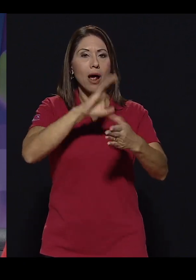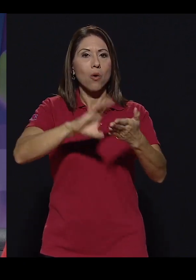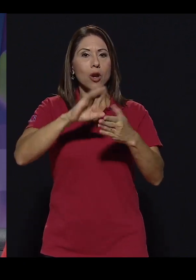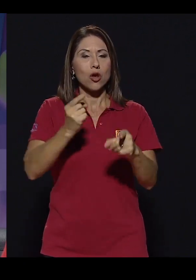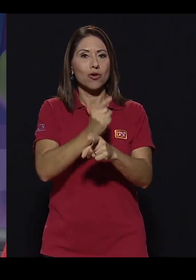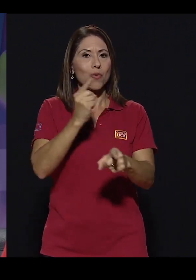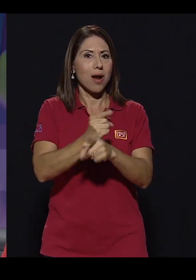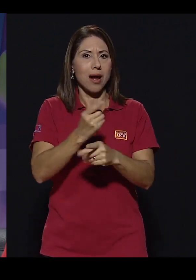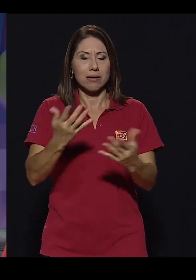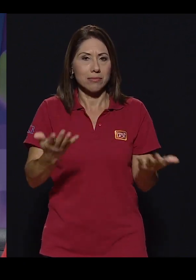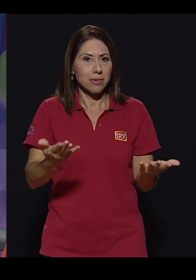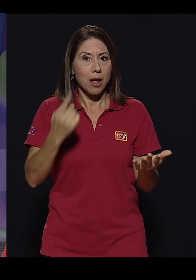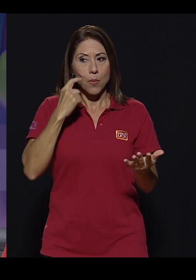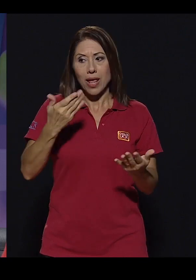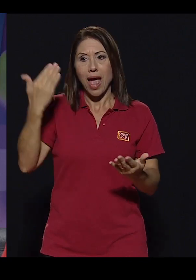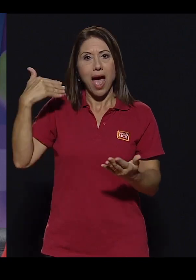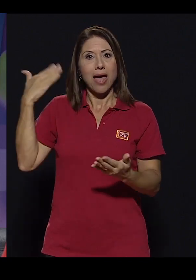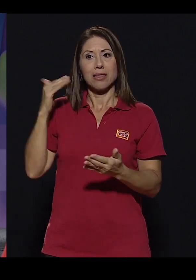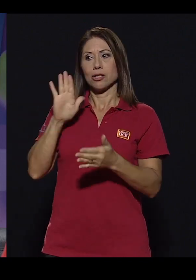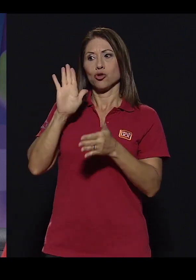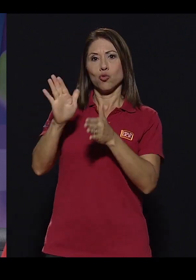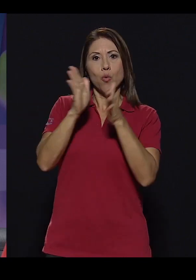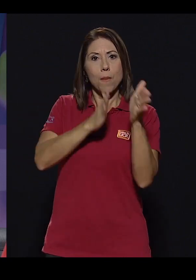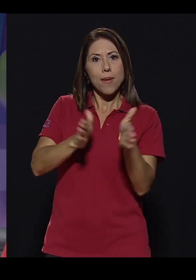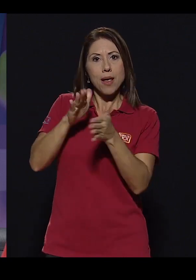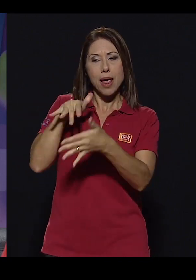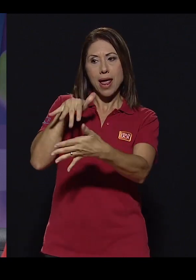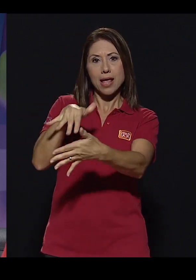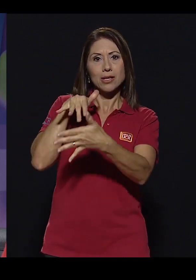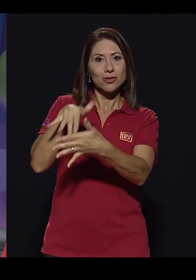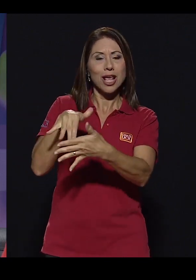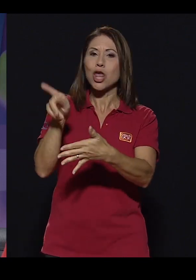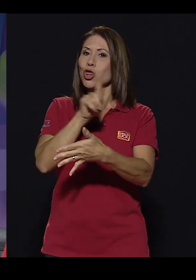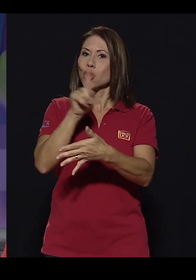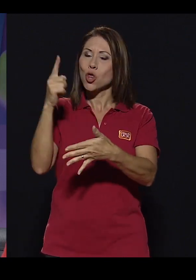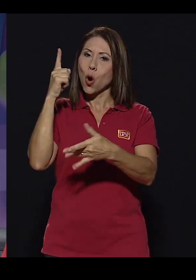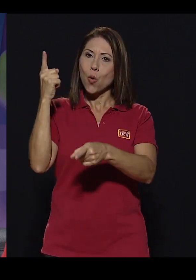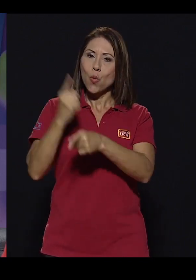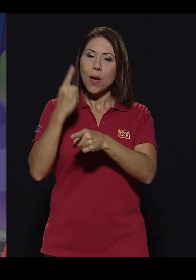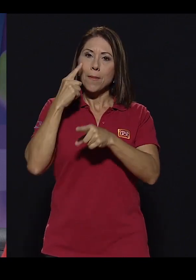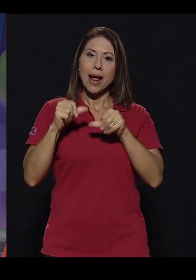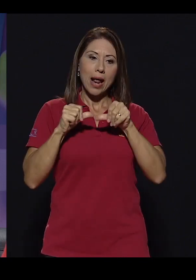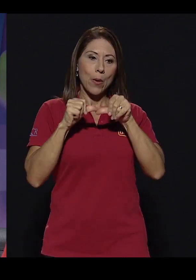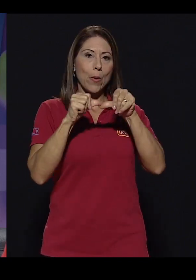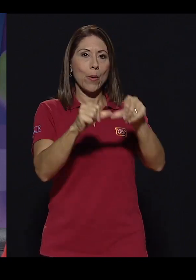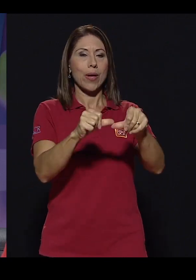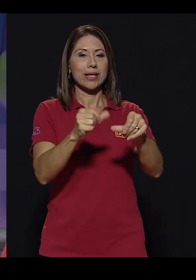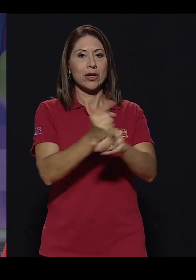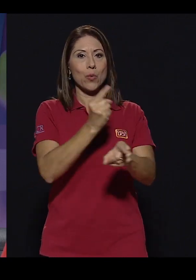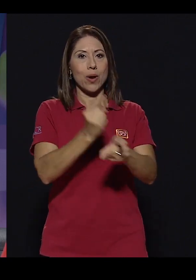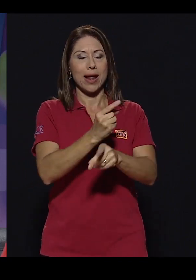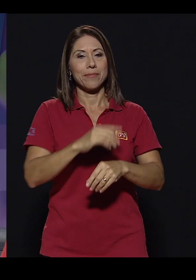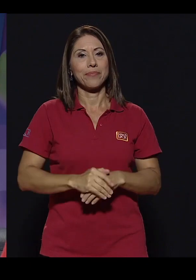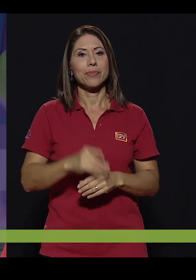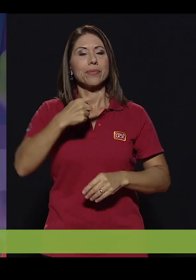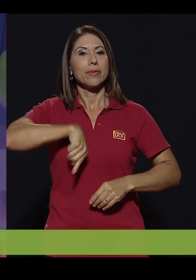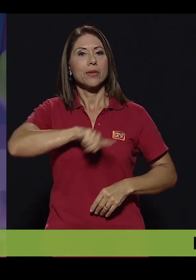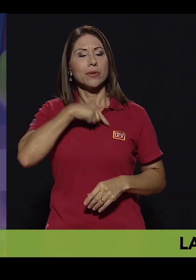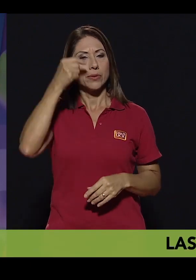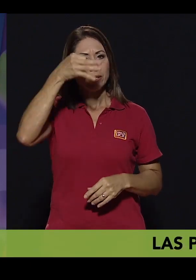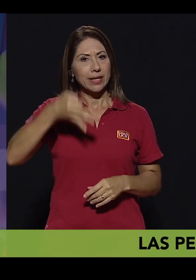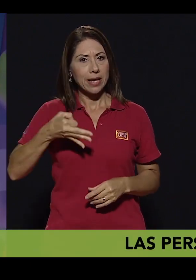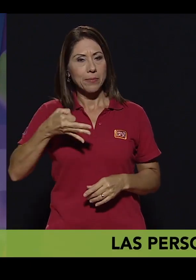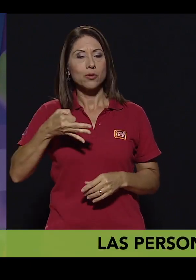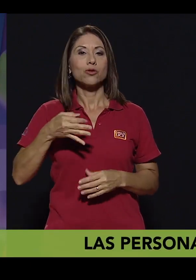regular verdad porque la formación que han recibido no ha sido la formación para darle esa continuidad en el sistema regular nosotros lo que creemos